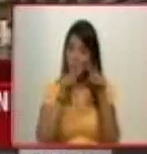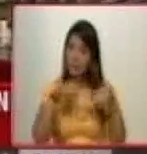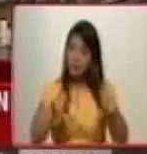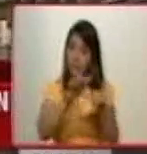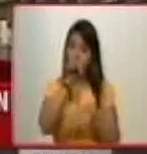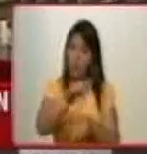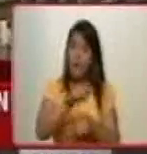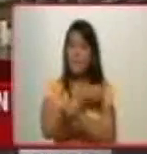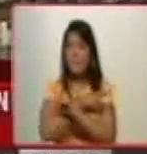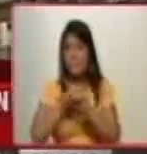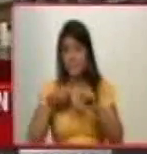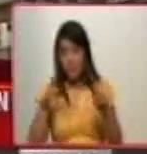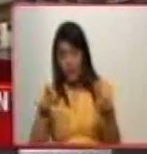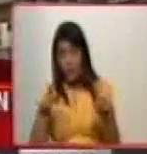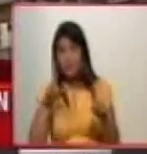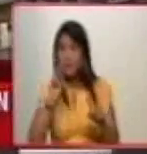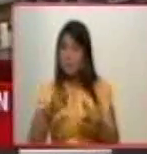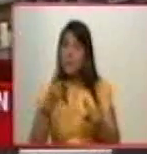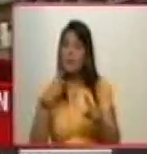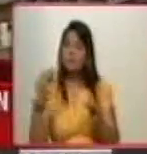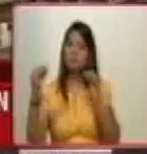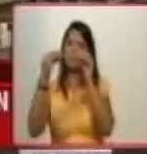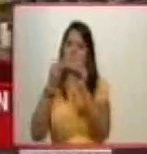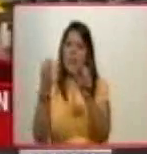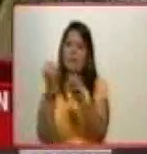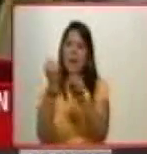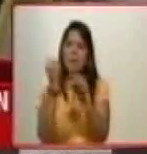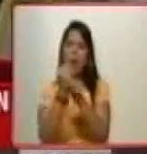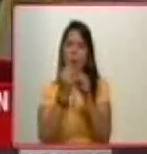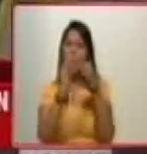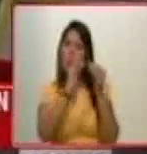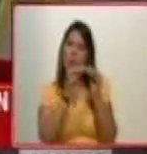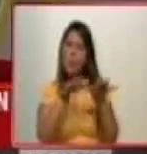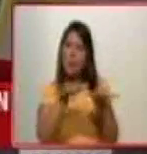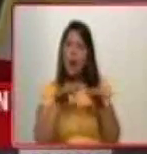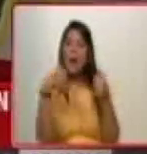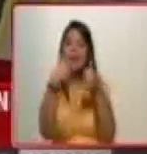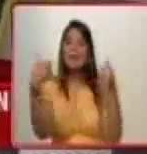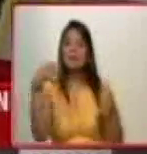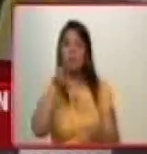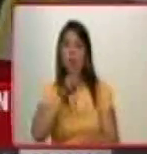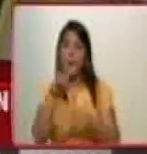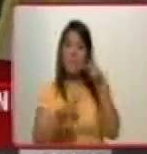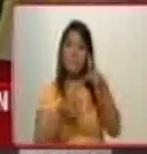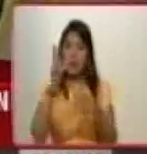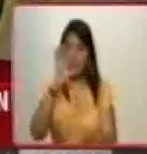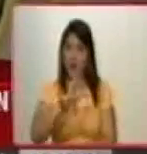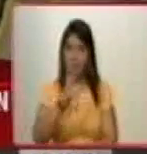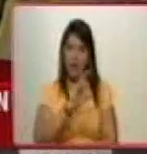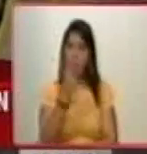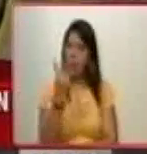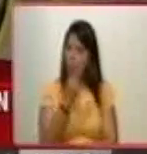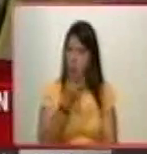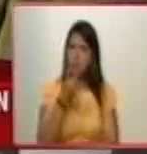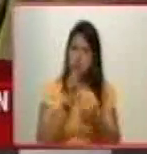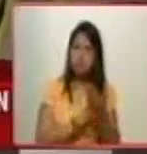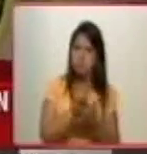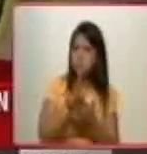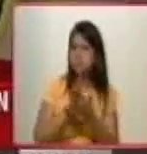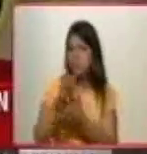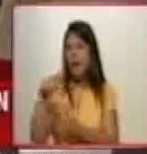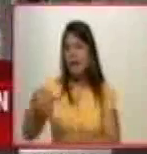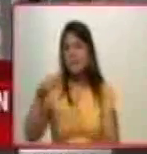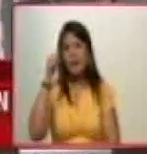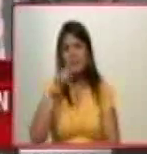Ayacucho, pero también lo hicimos coincidir con el trabajo de modernización de la línea 2 del metro de Caracas. Ambos vienen muy bien. Para este